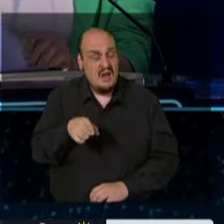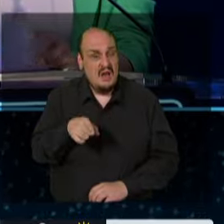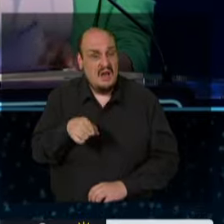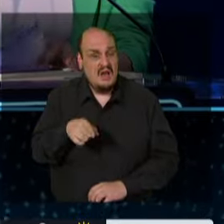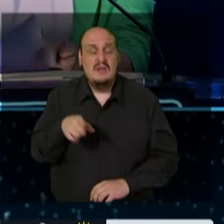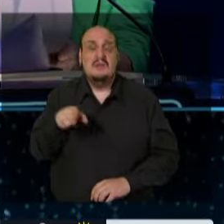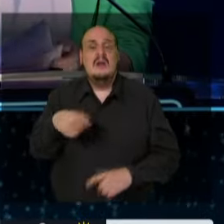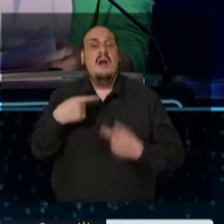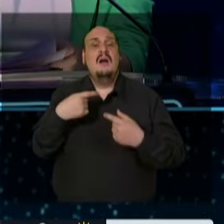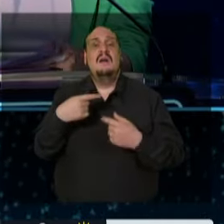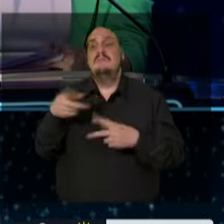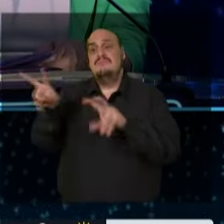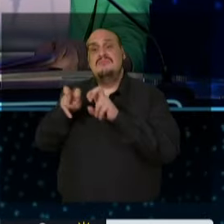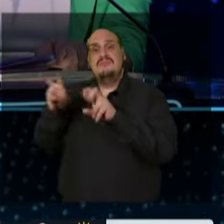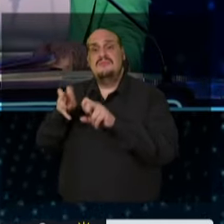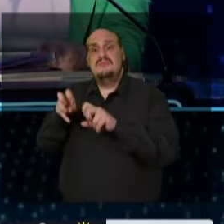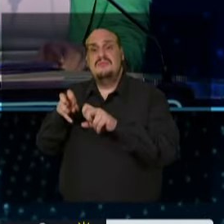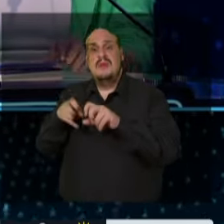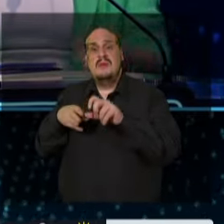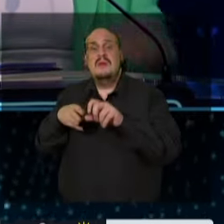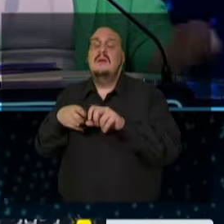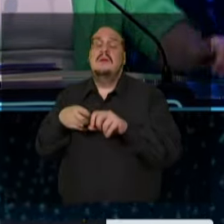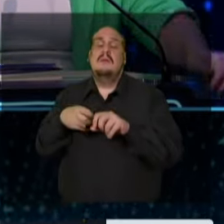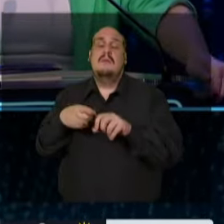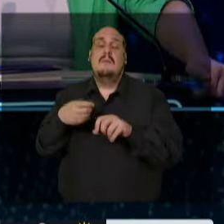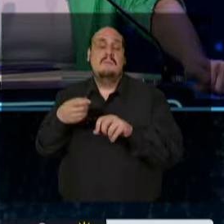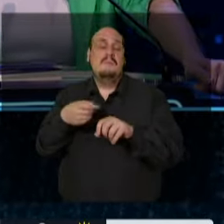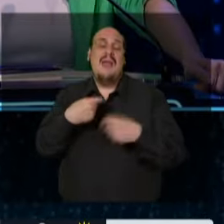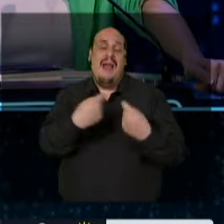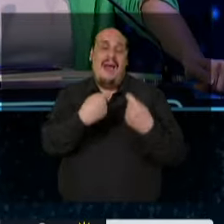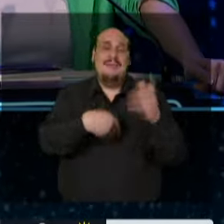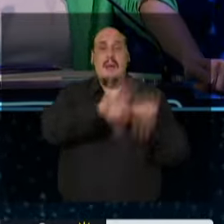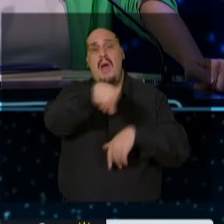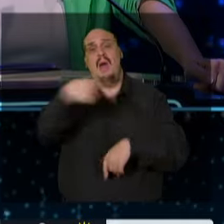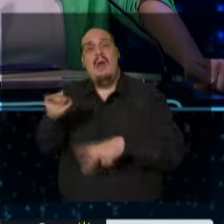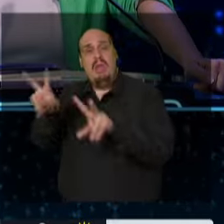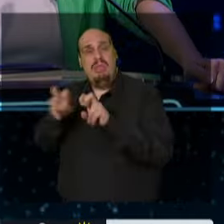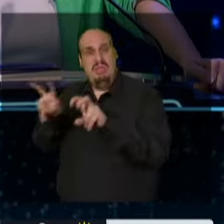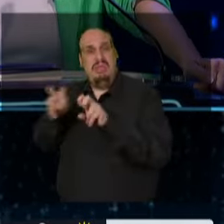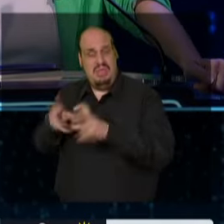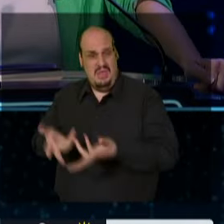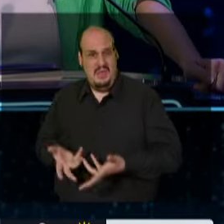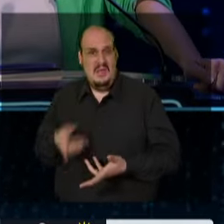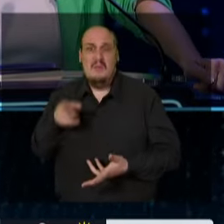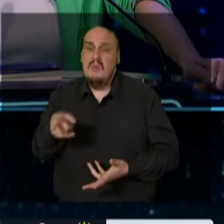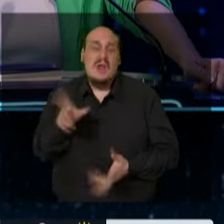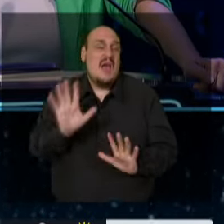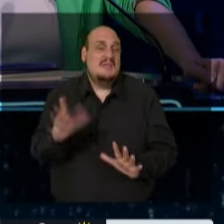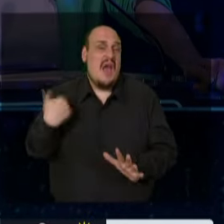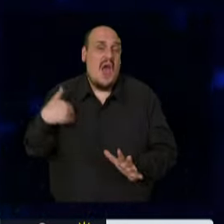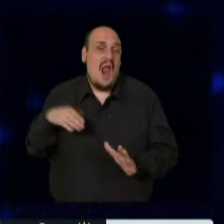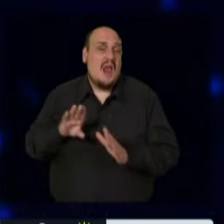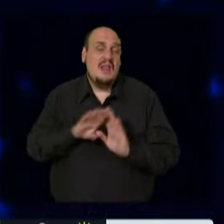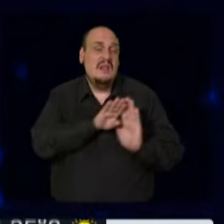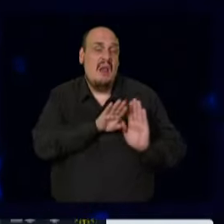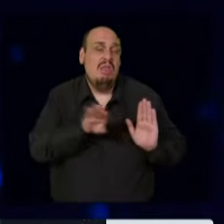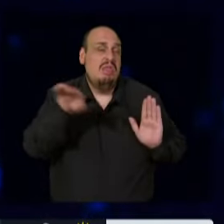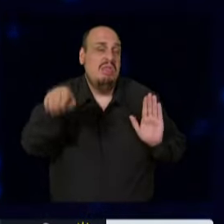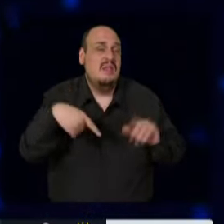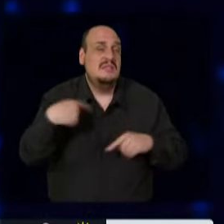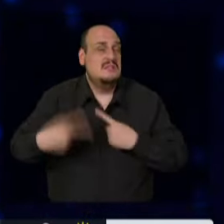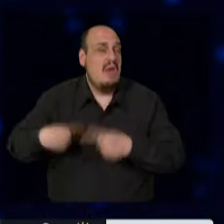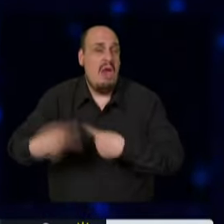siempre gastaron más de lo que le ingresa. Porque el hilo conductor de toda la inflación en Argentina fue siempre el déficit fiscal. Y